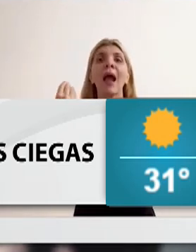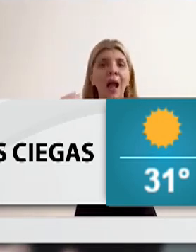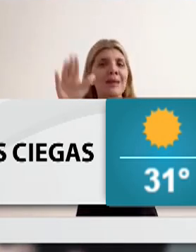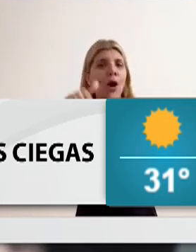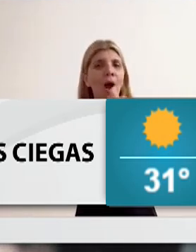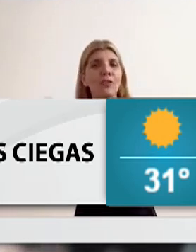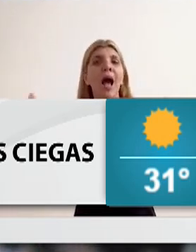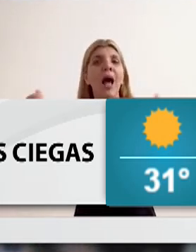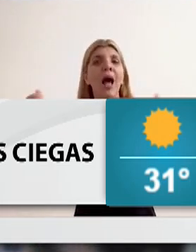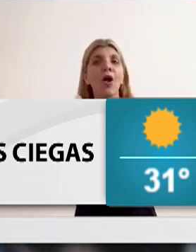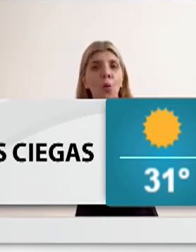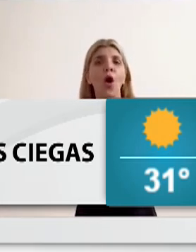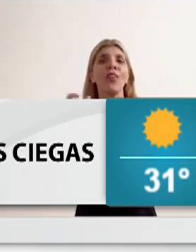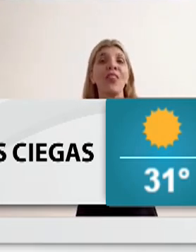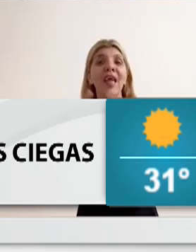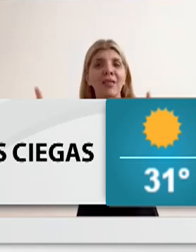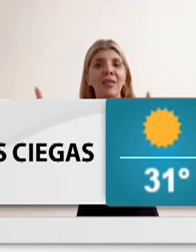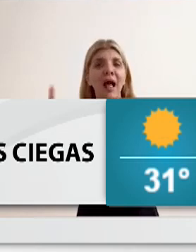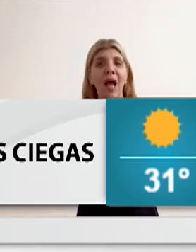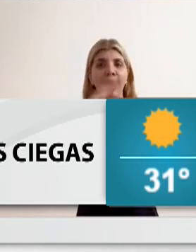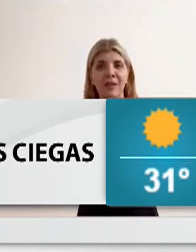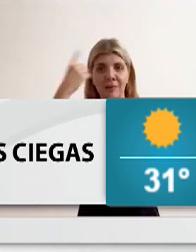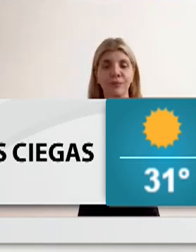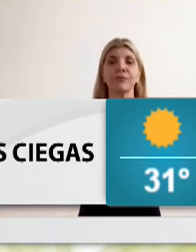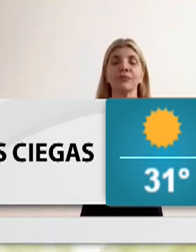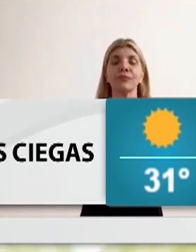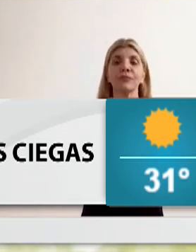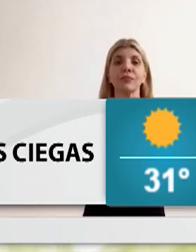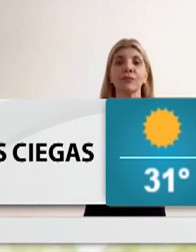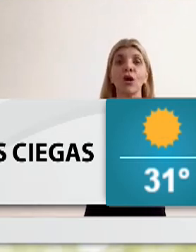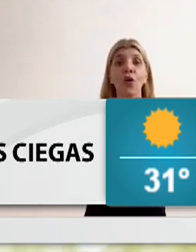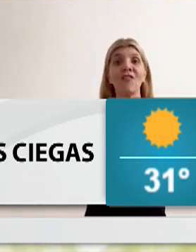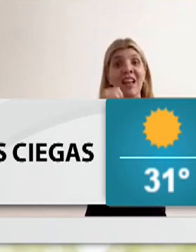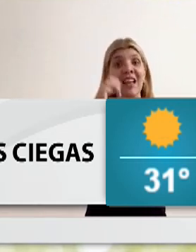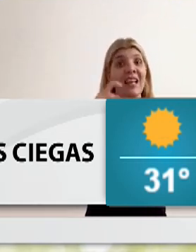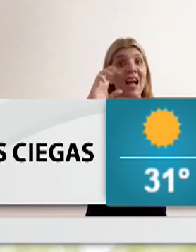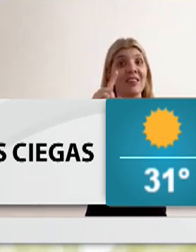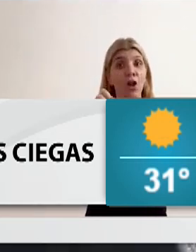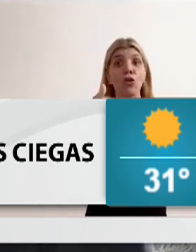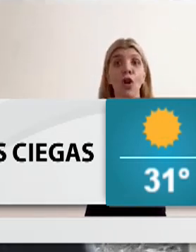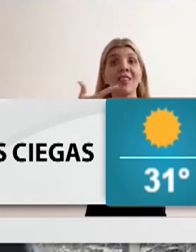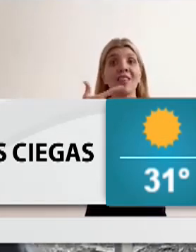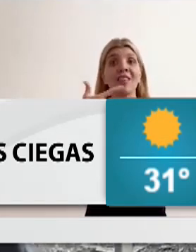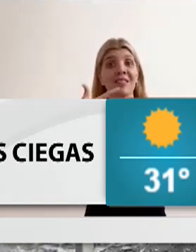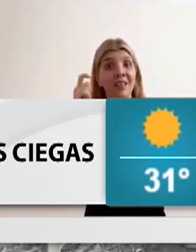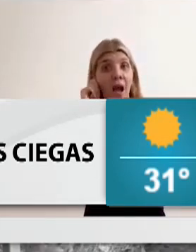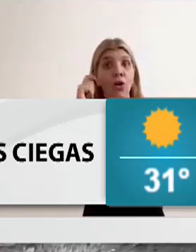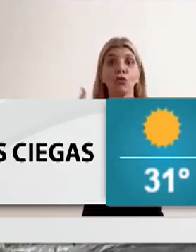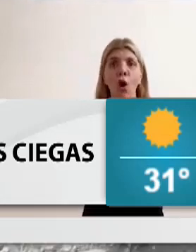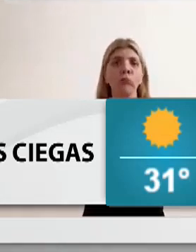vida de personas ciegas. Así se inició, digamos, con lo que fue, creo,